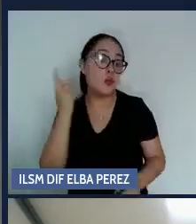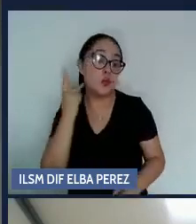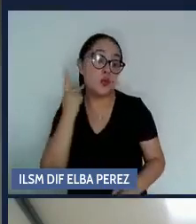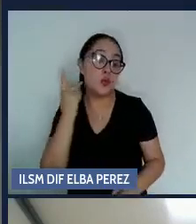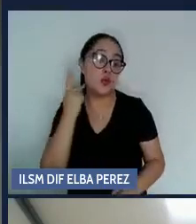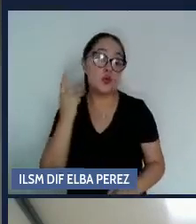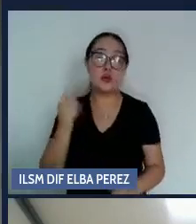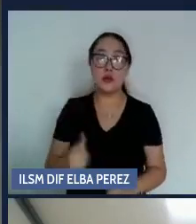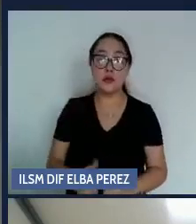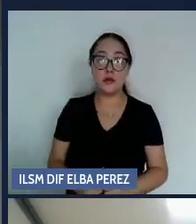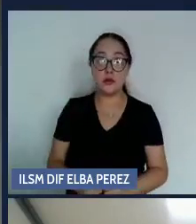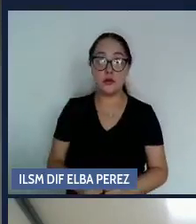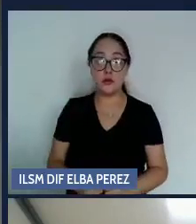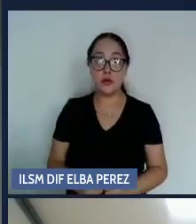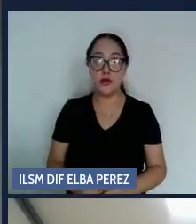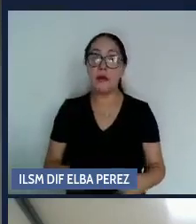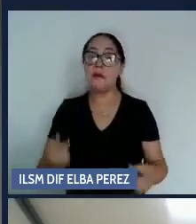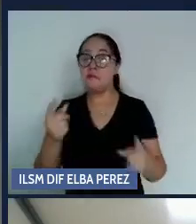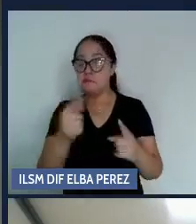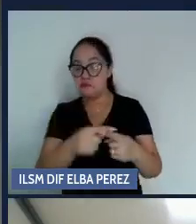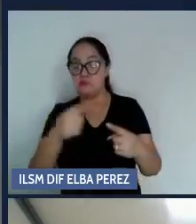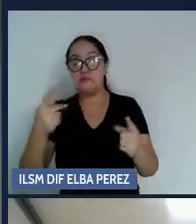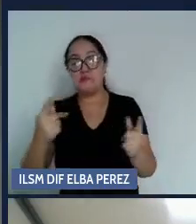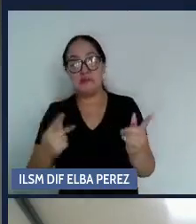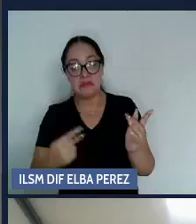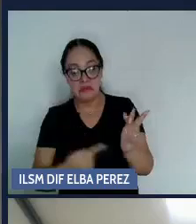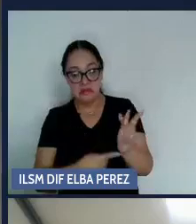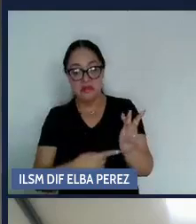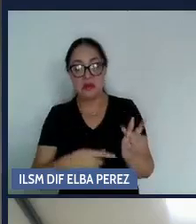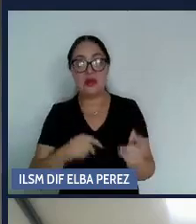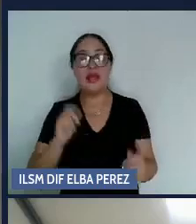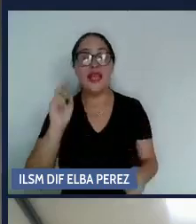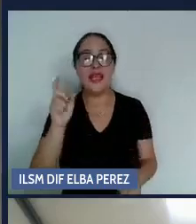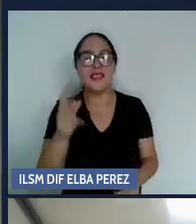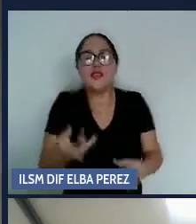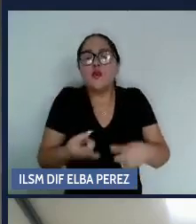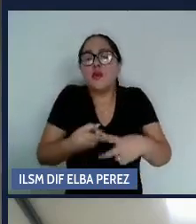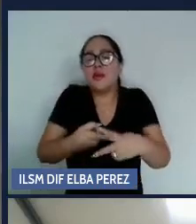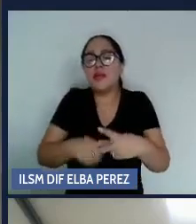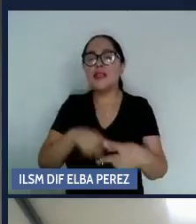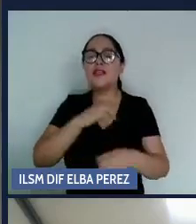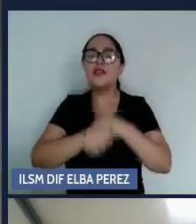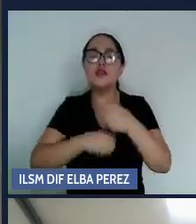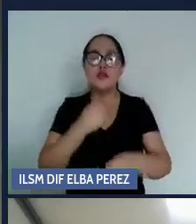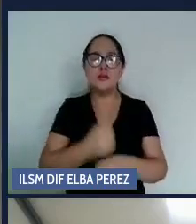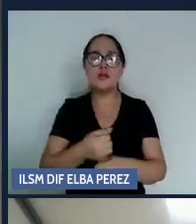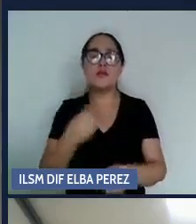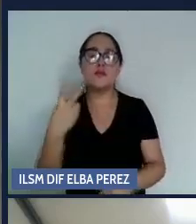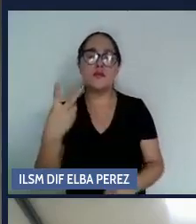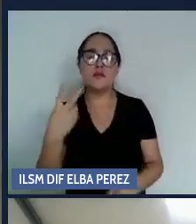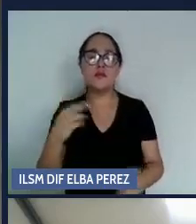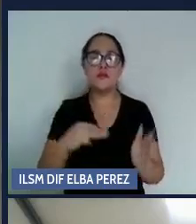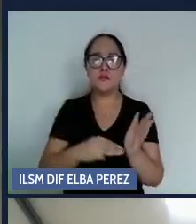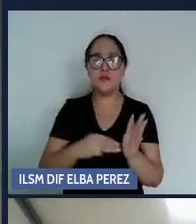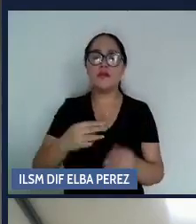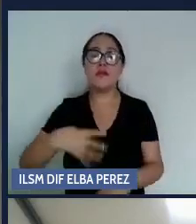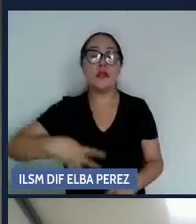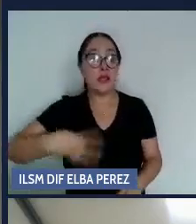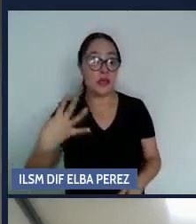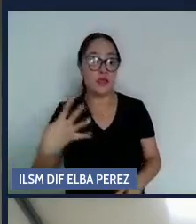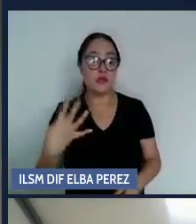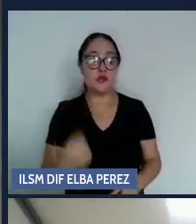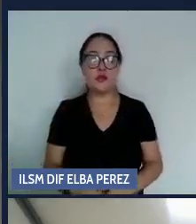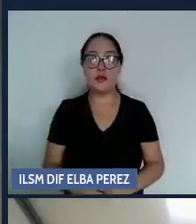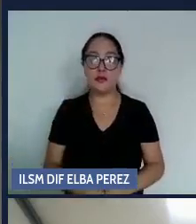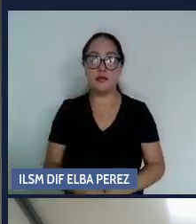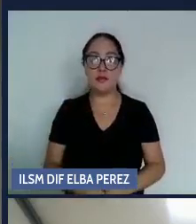de 2014. Para que vayamos entendiendo todavía más y mejor los procesos electorales